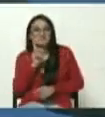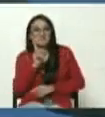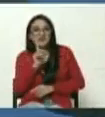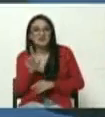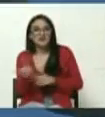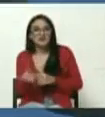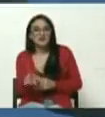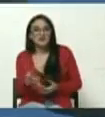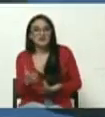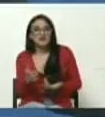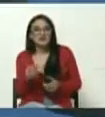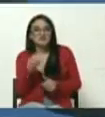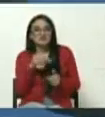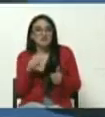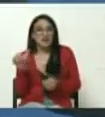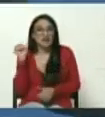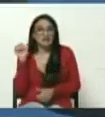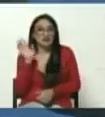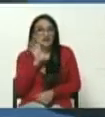están